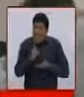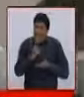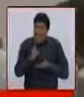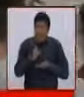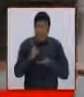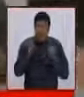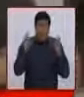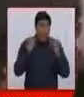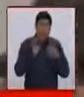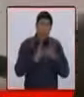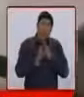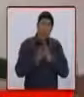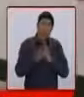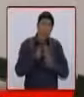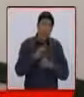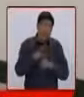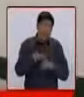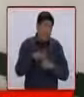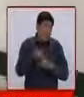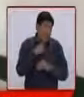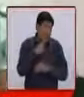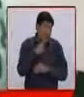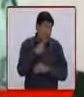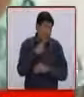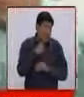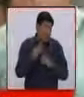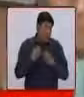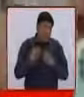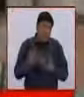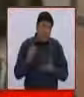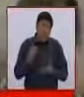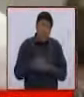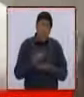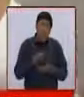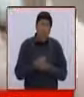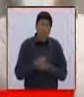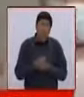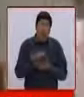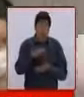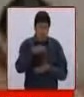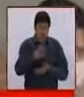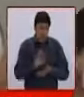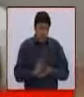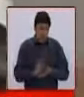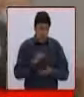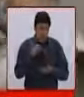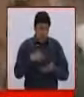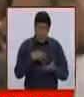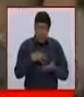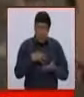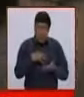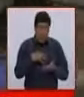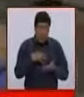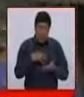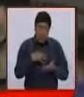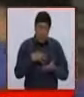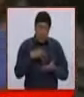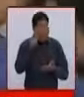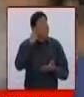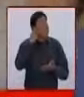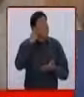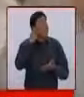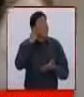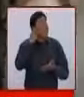con algunos de ellos quienes incluso nos decían han dado dinero que estaba destinado para sus estudios y ellos